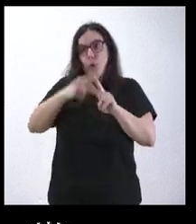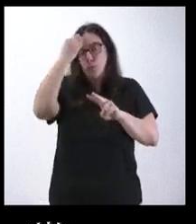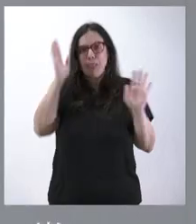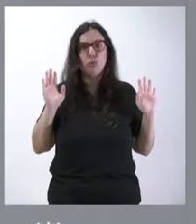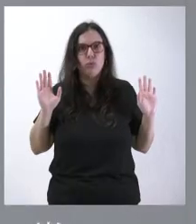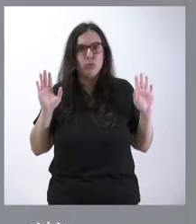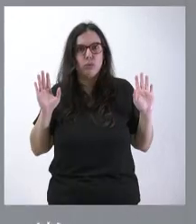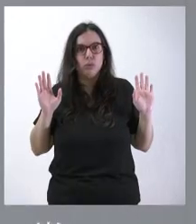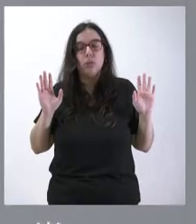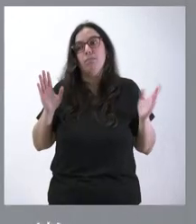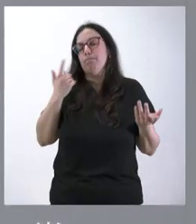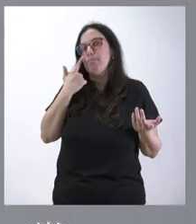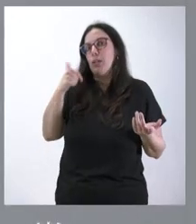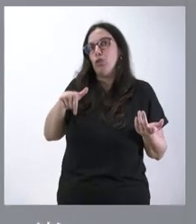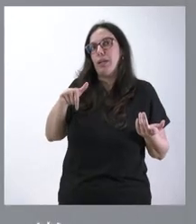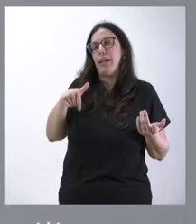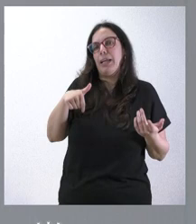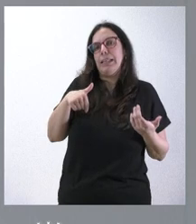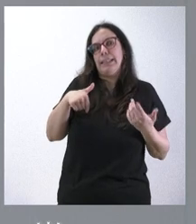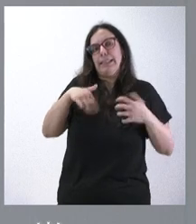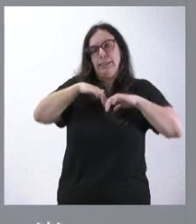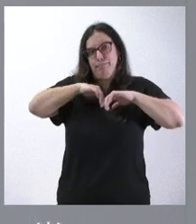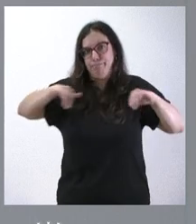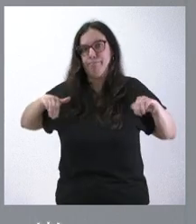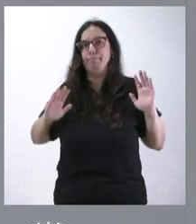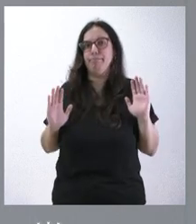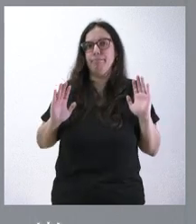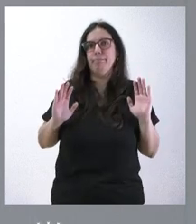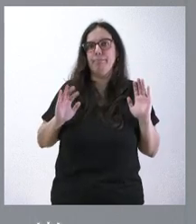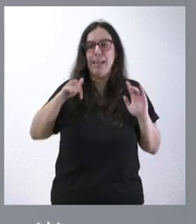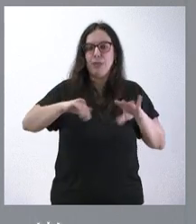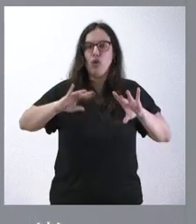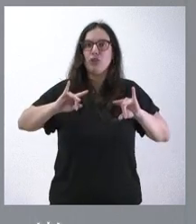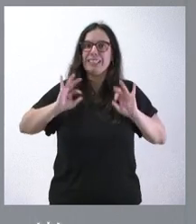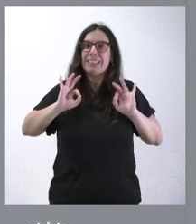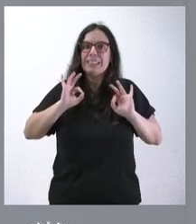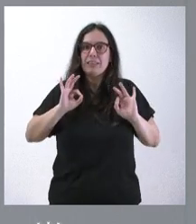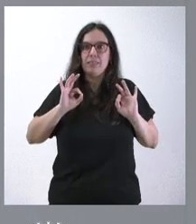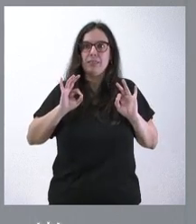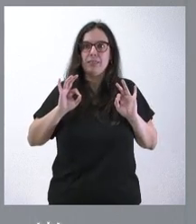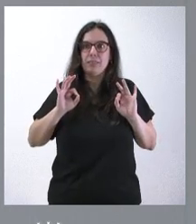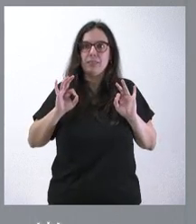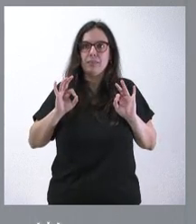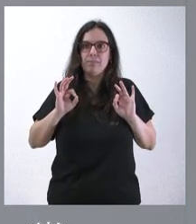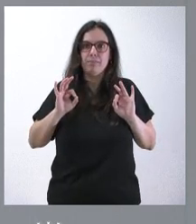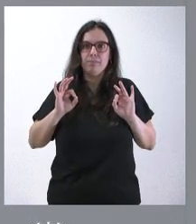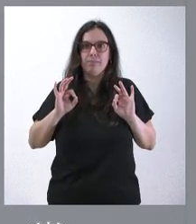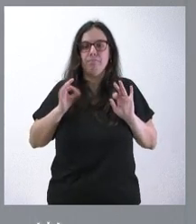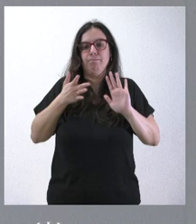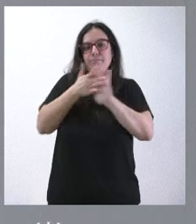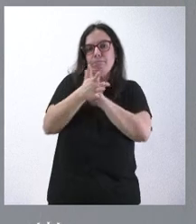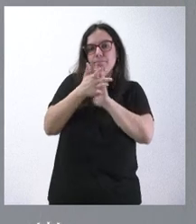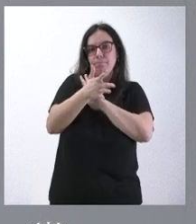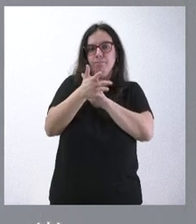Mire yo Es que aquí tengo una diferencia que es que está la sede de dar cuenta de